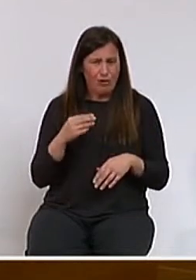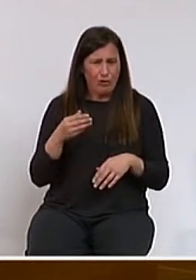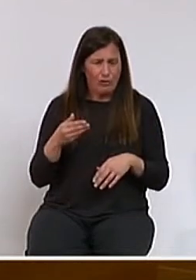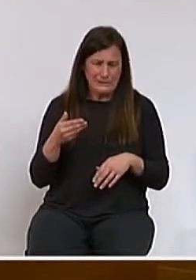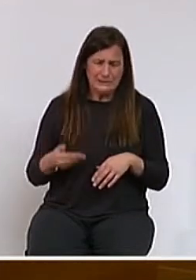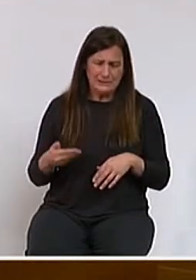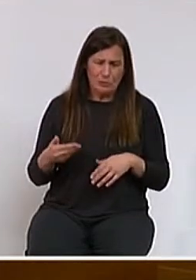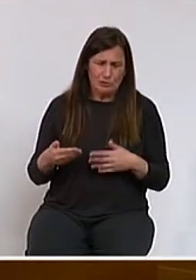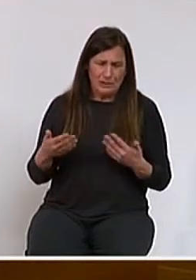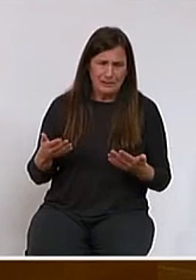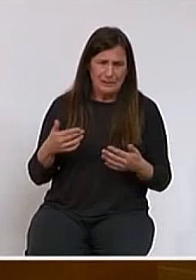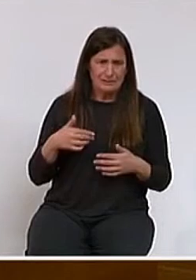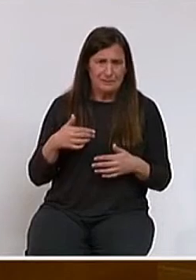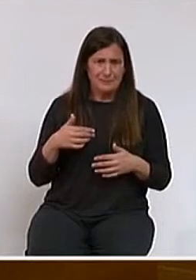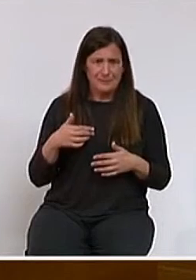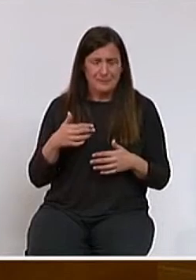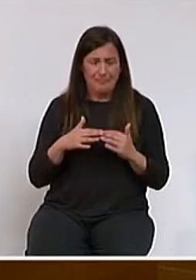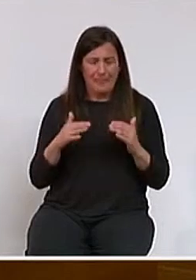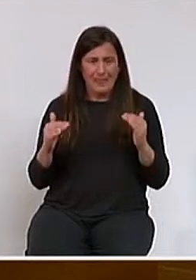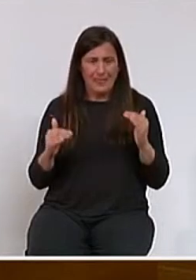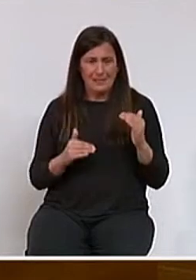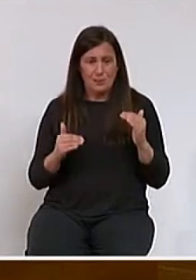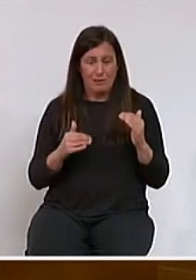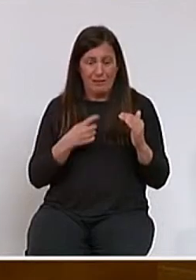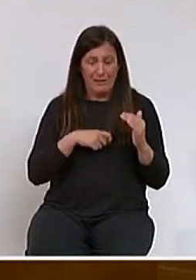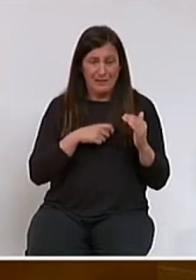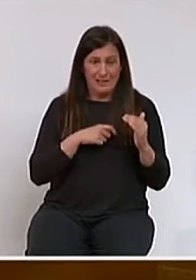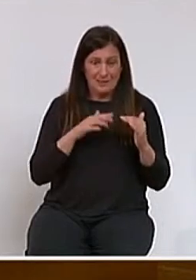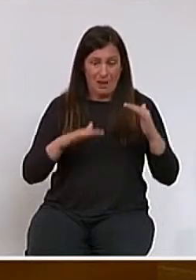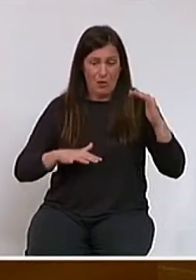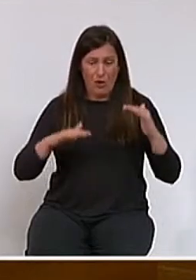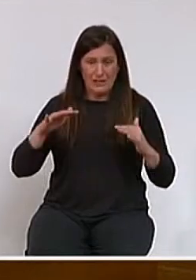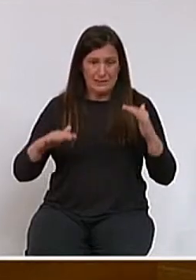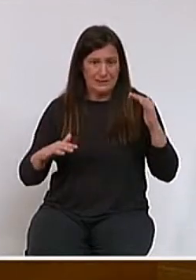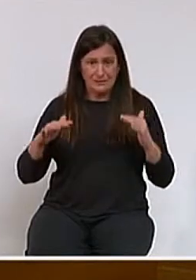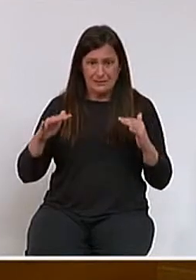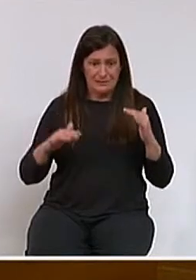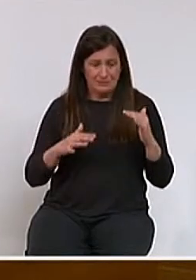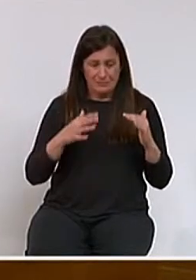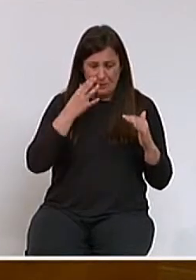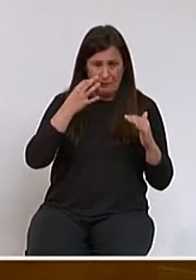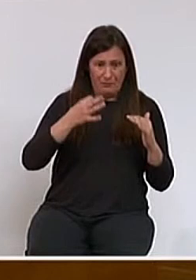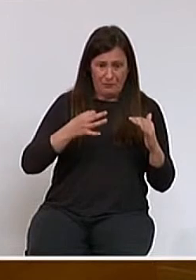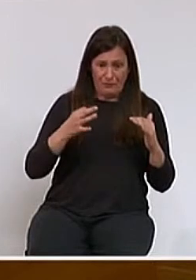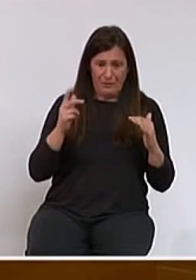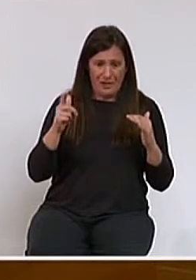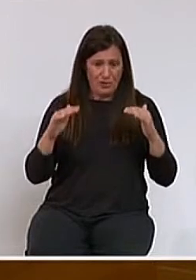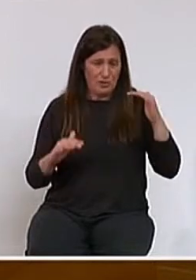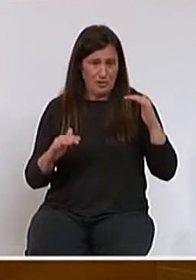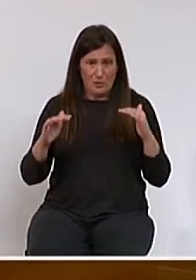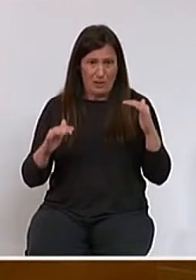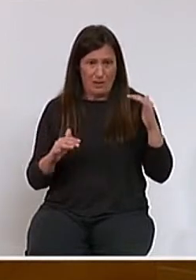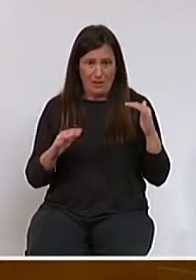seria. Se trata de la desigualdad entre españoles que existe, de hecho y de derecho, en el seno de nuestro